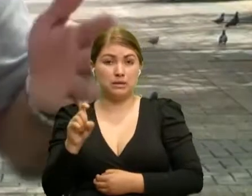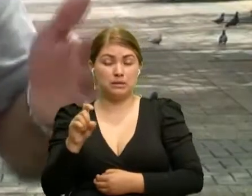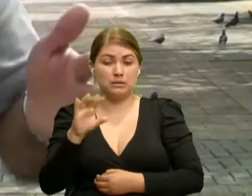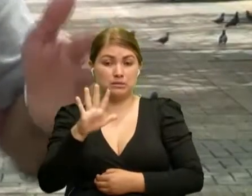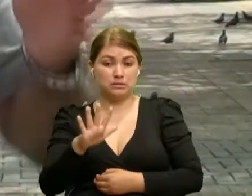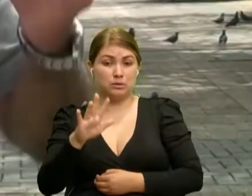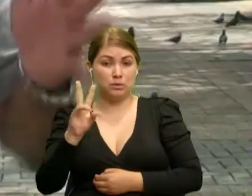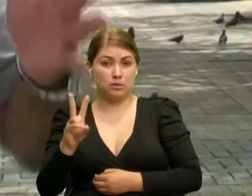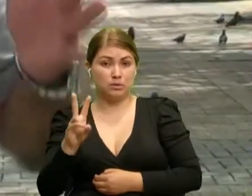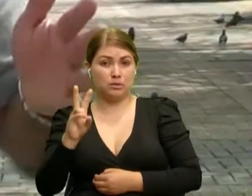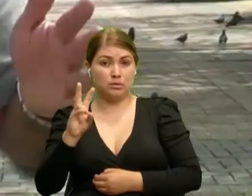52 33